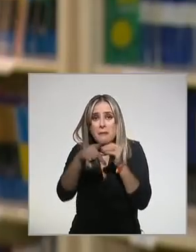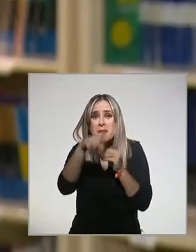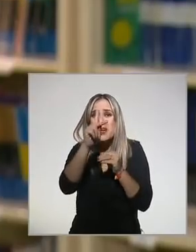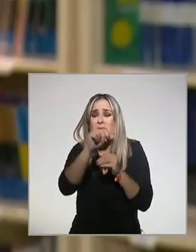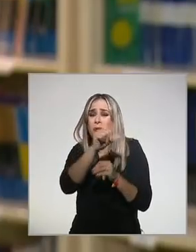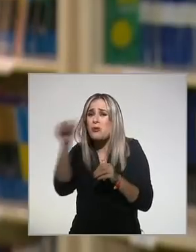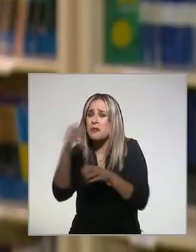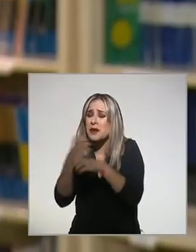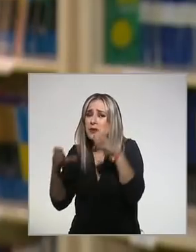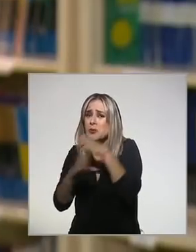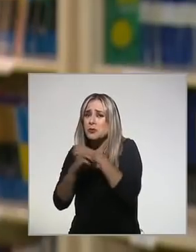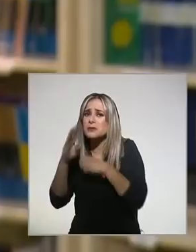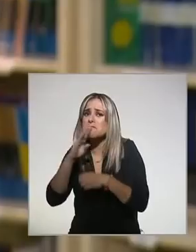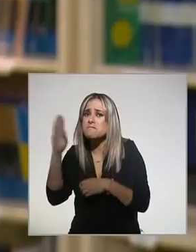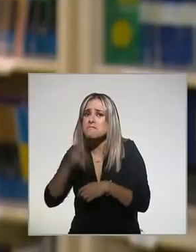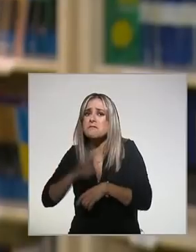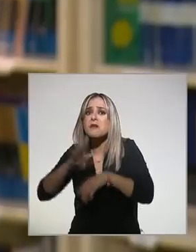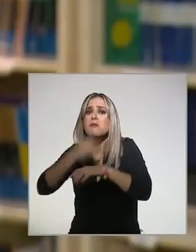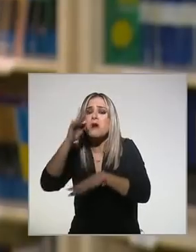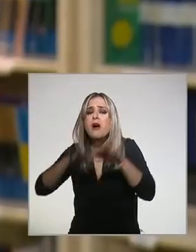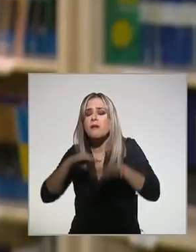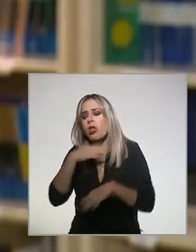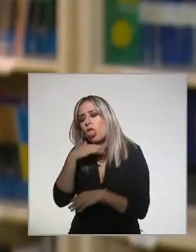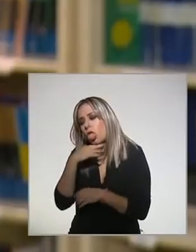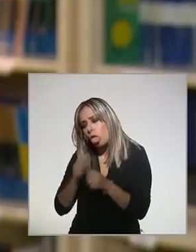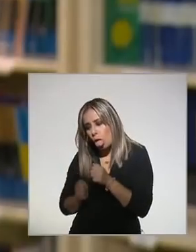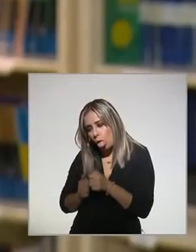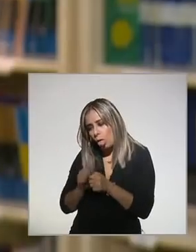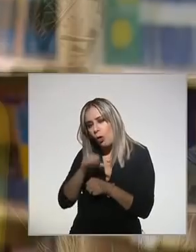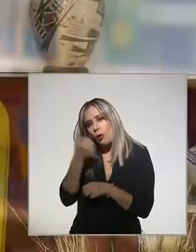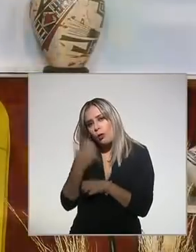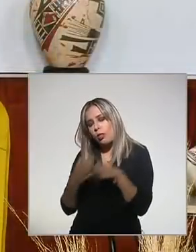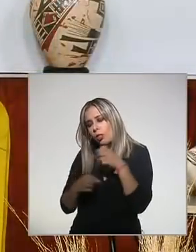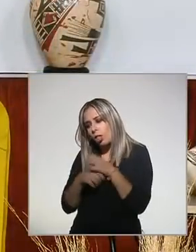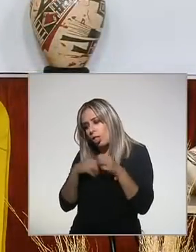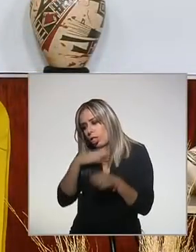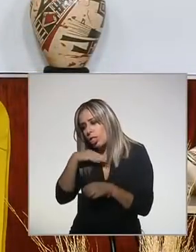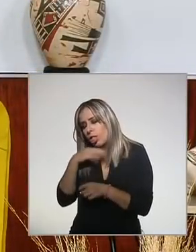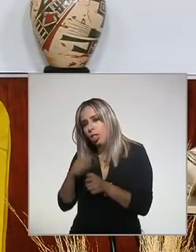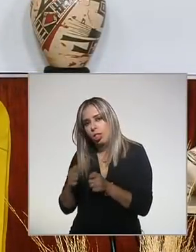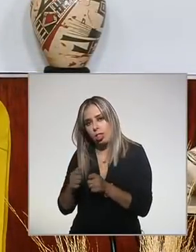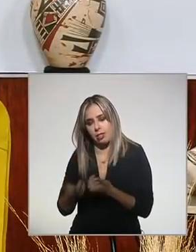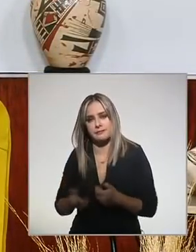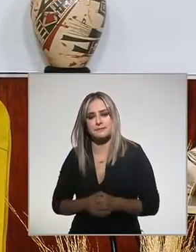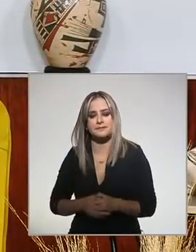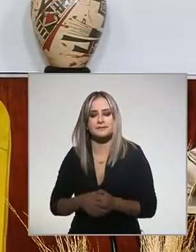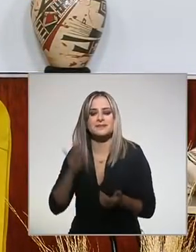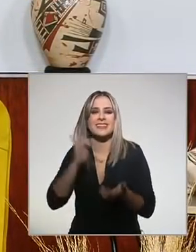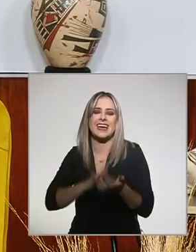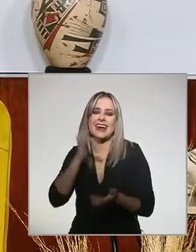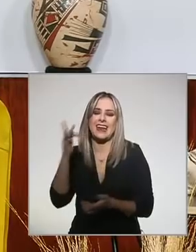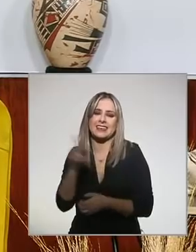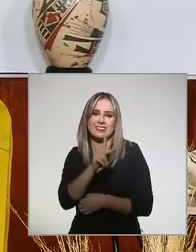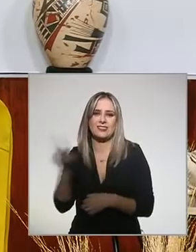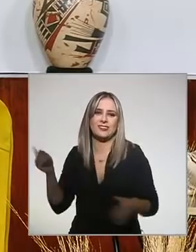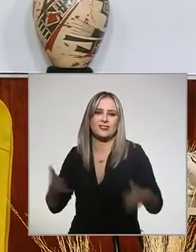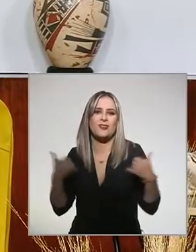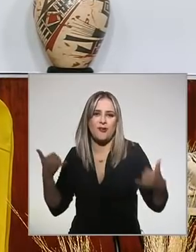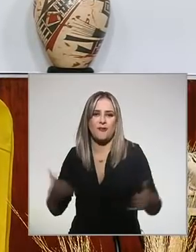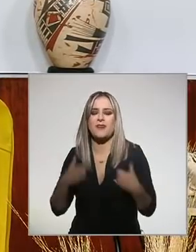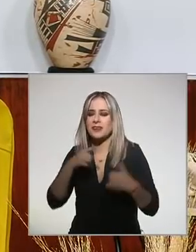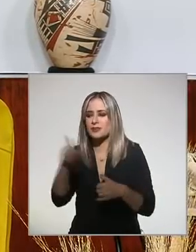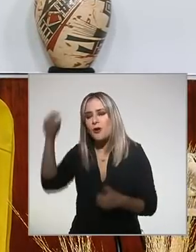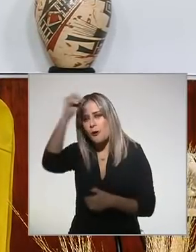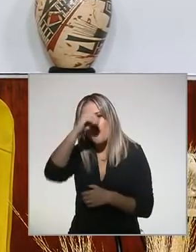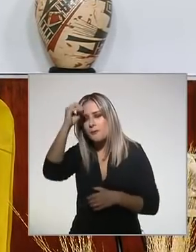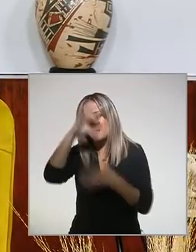a la vez hace mal porque a veces te puede distraer. Muchas gracias a todos estos adolescentes que nos comparten su punto de